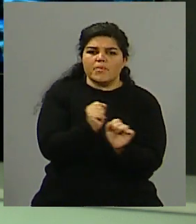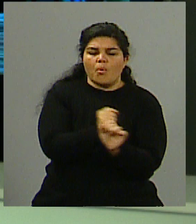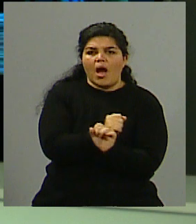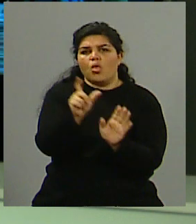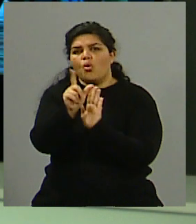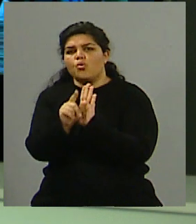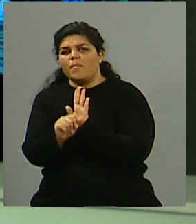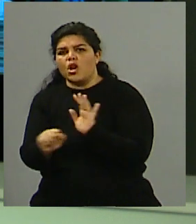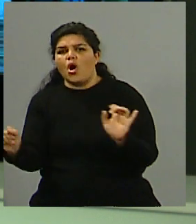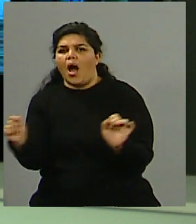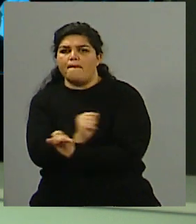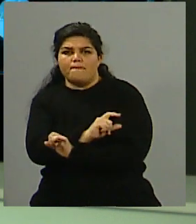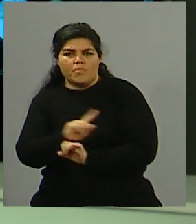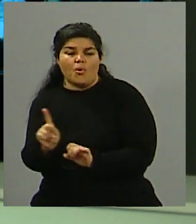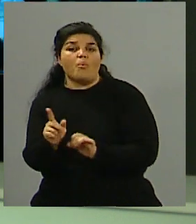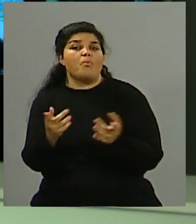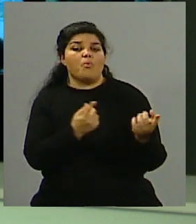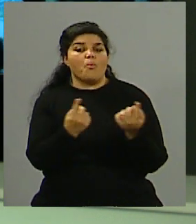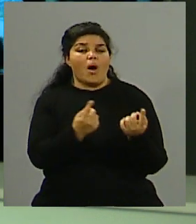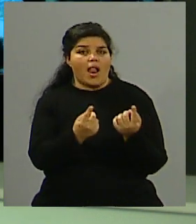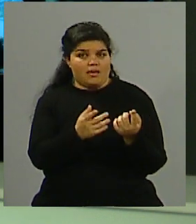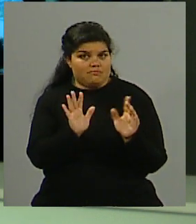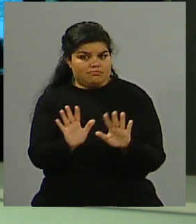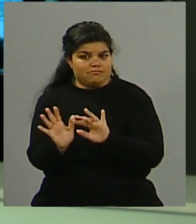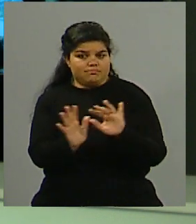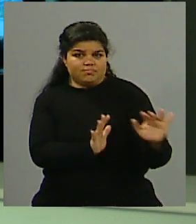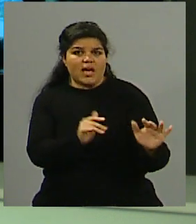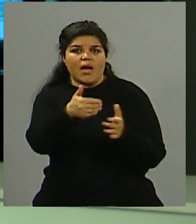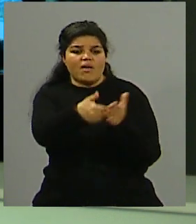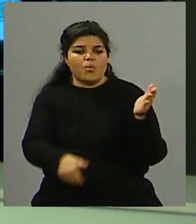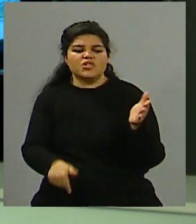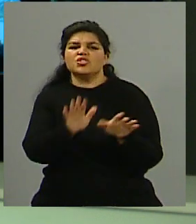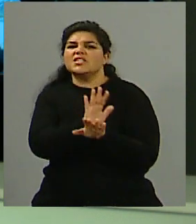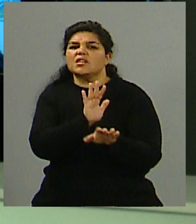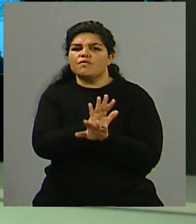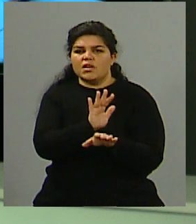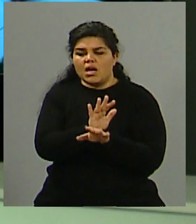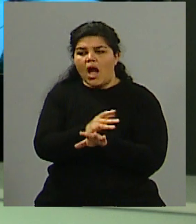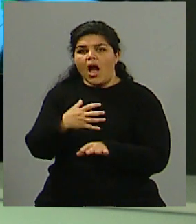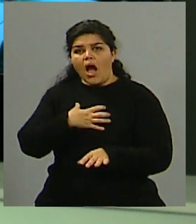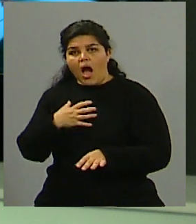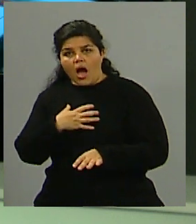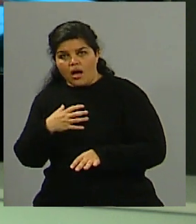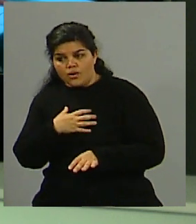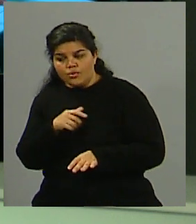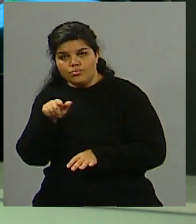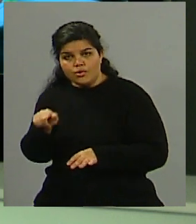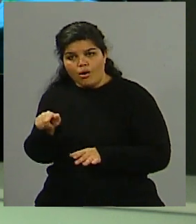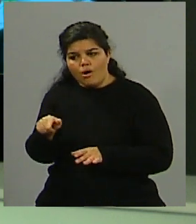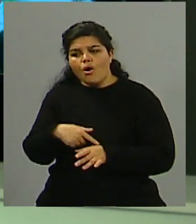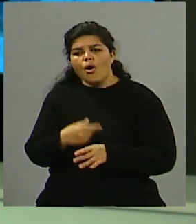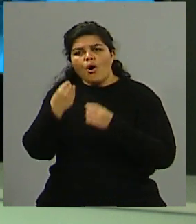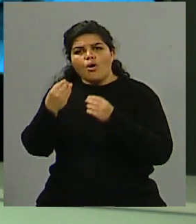que acompañan más las trayectorias de los estudiantes, que ponen el foco no solamente en el